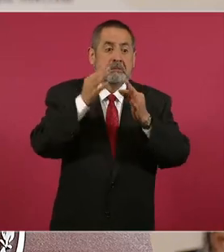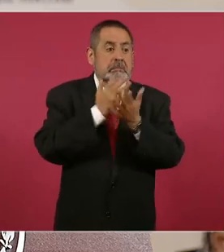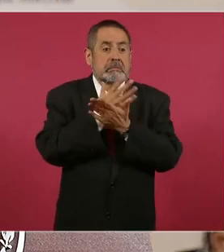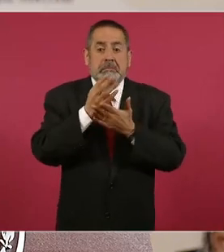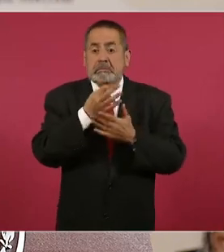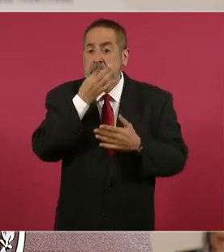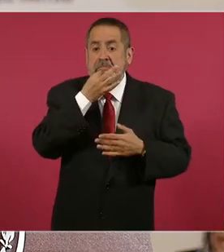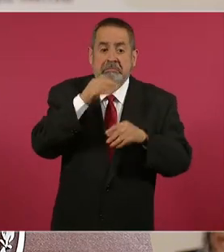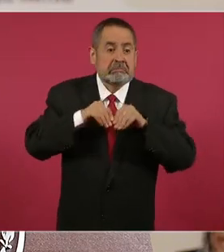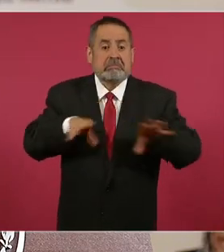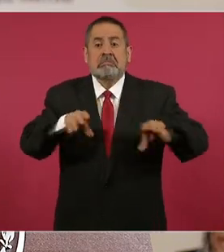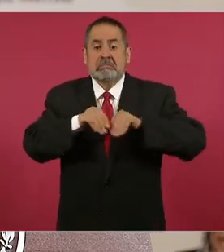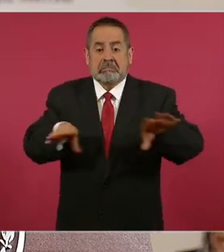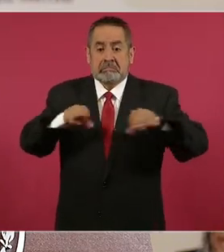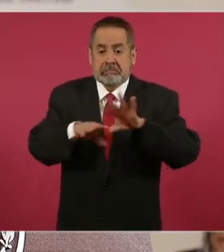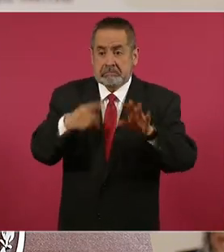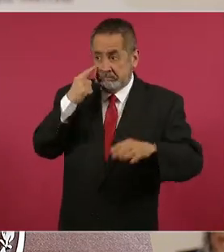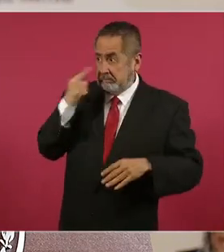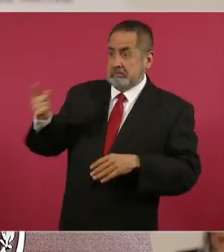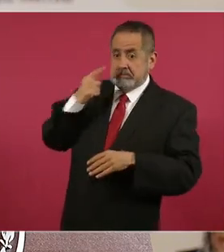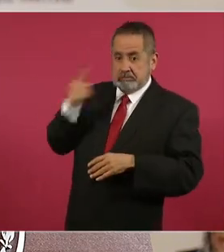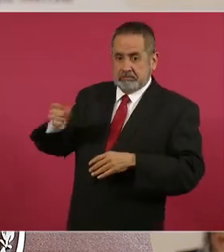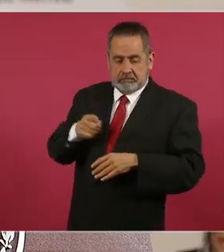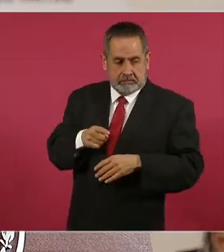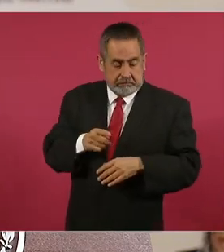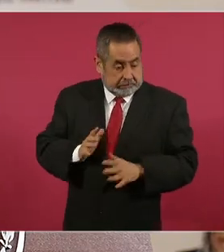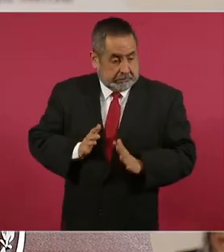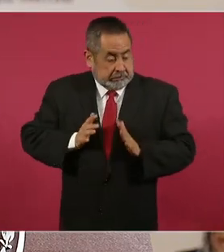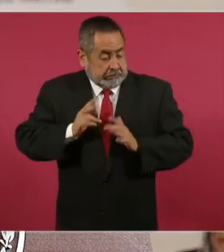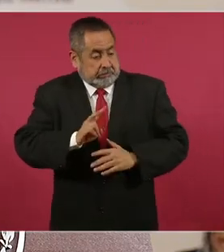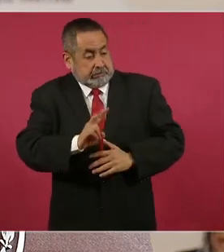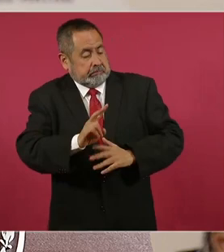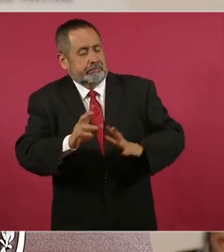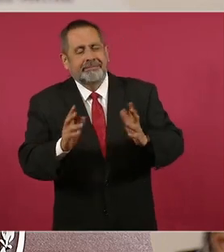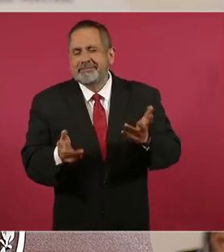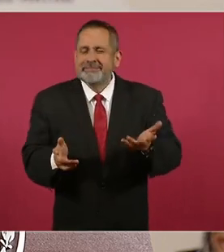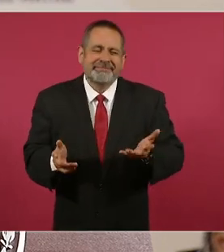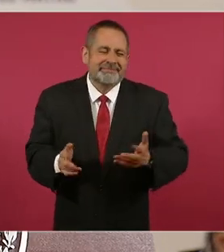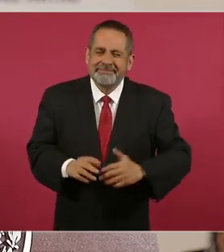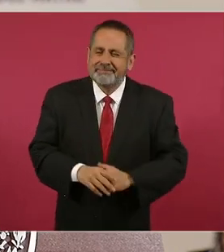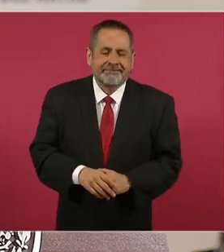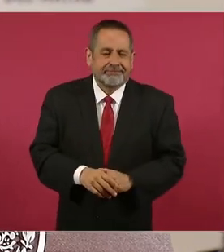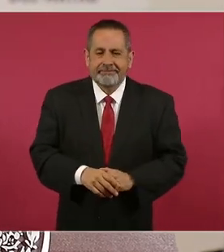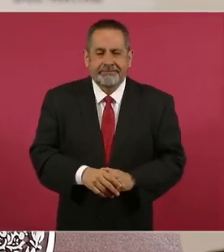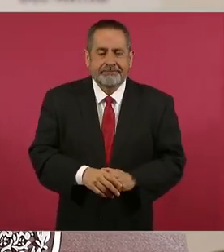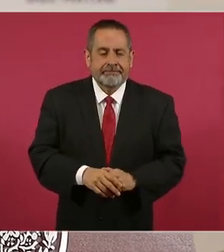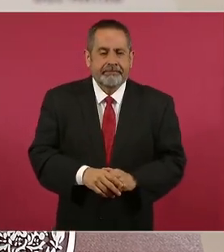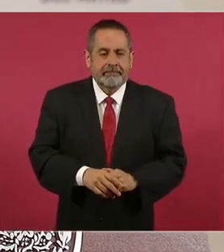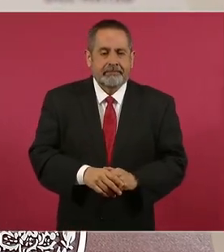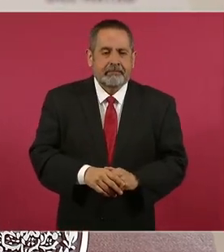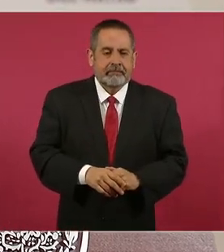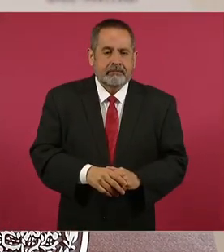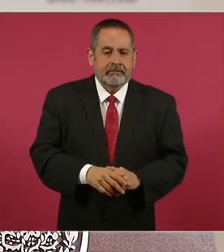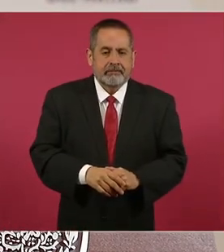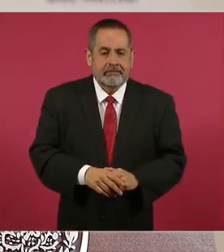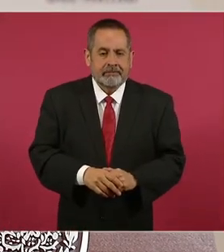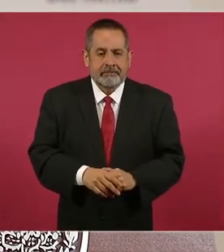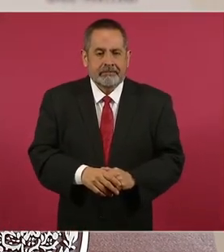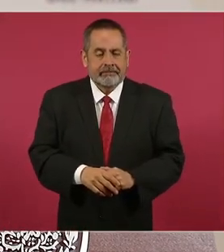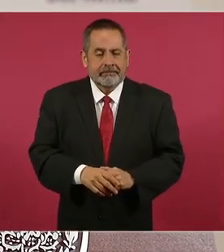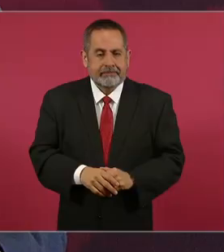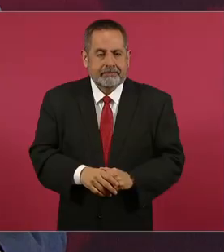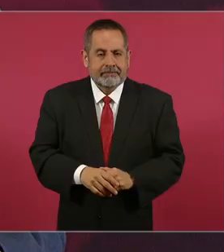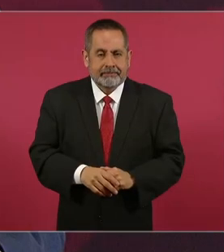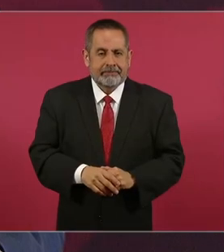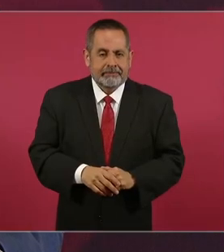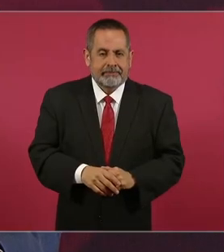mediático ha sido como lo más